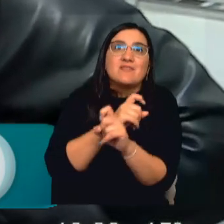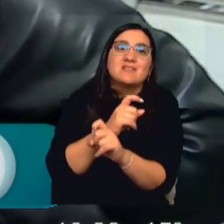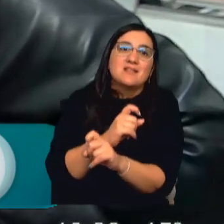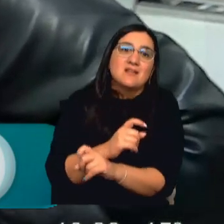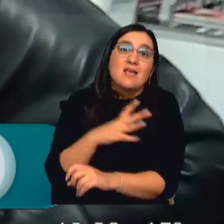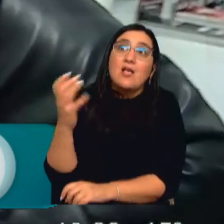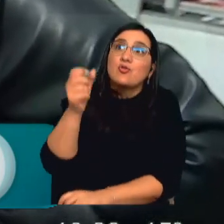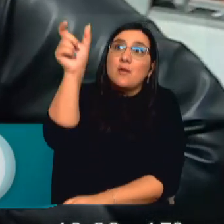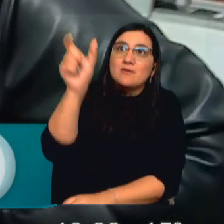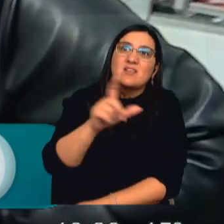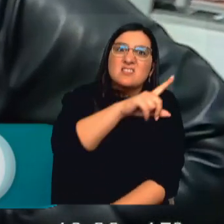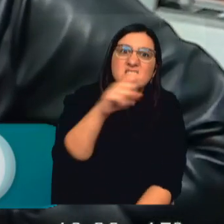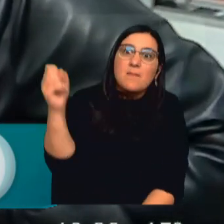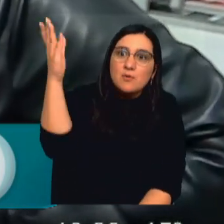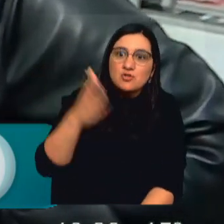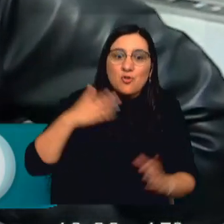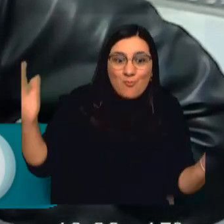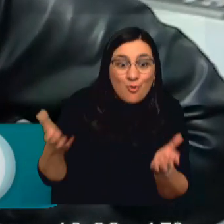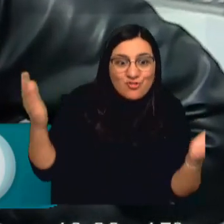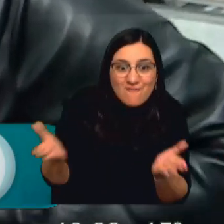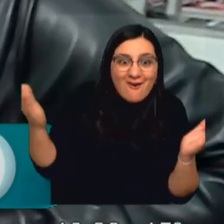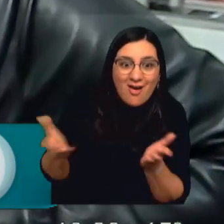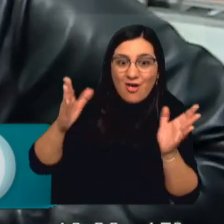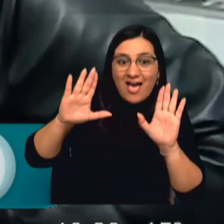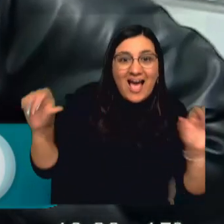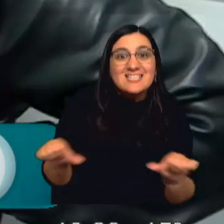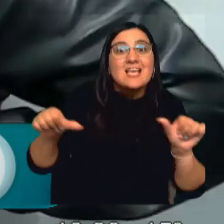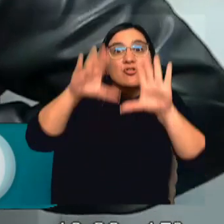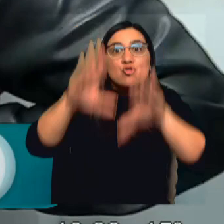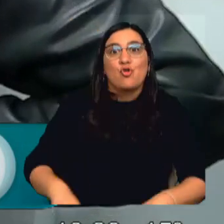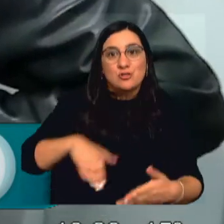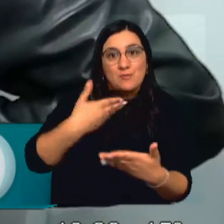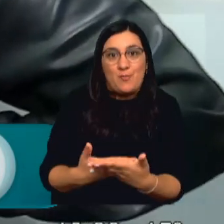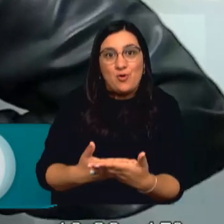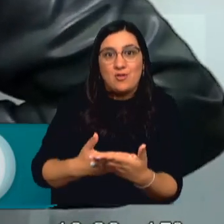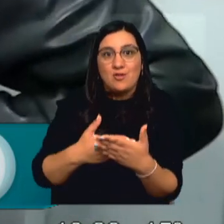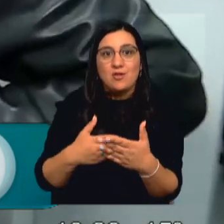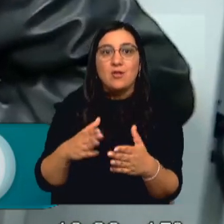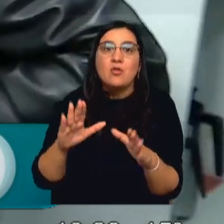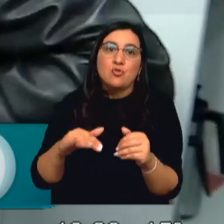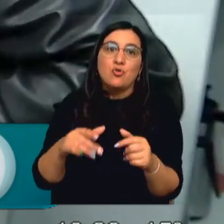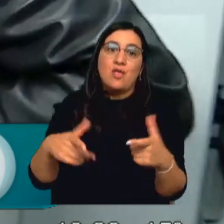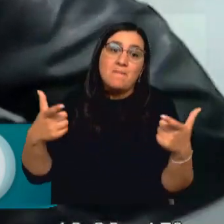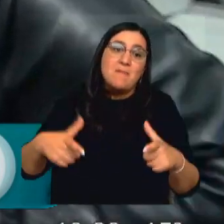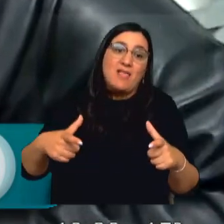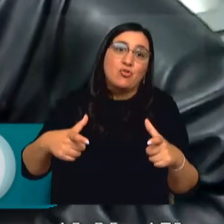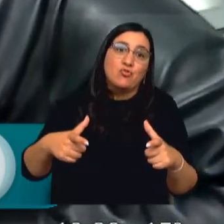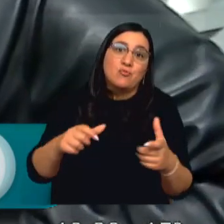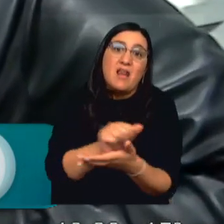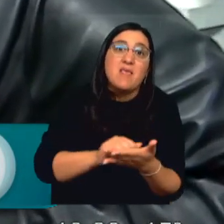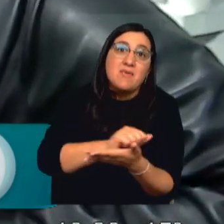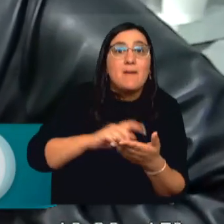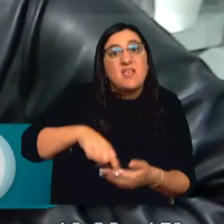muy difícil, encontrar a alguien que esté 100% motivado a hacer todo lo que se propone. Todos dejamos los platos para mañana a veces en casa, ¿no? Así